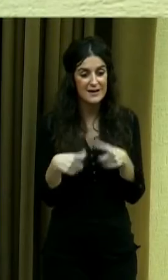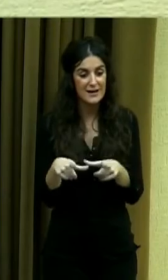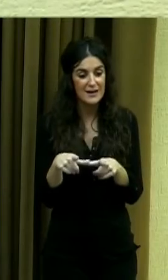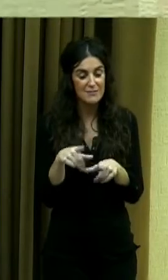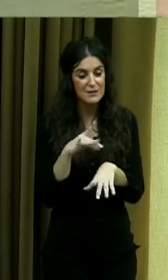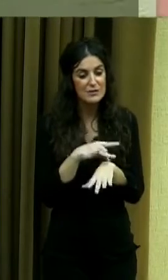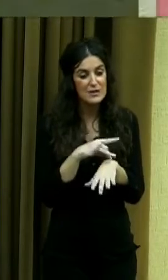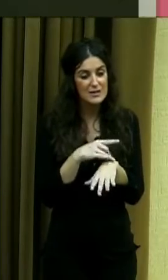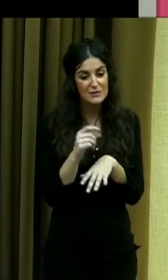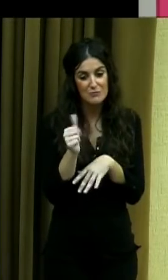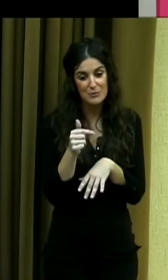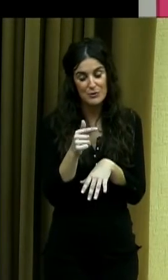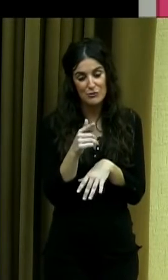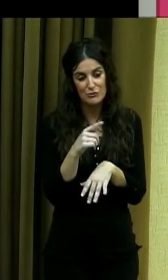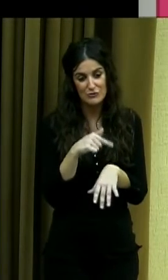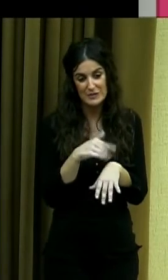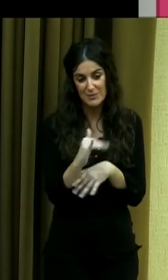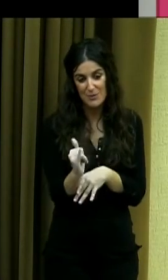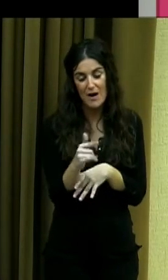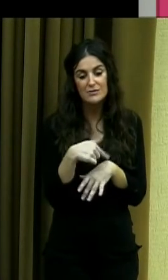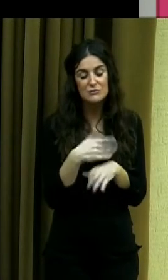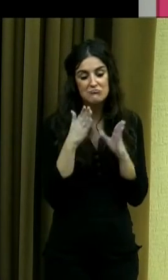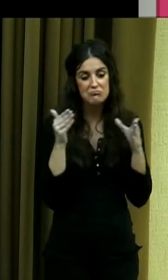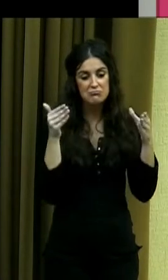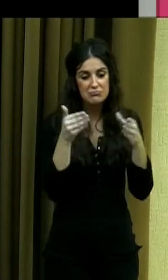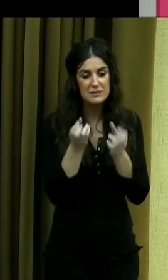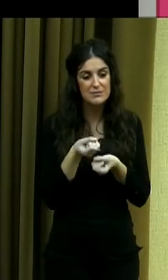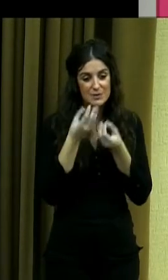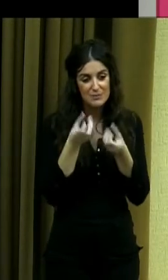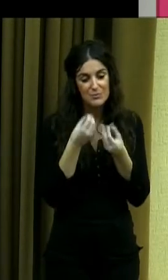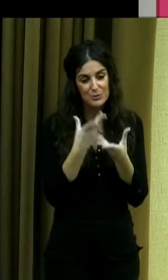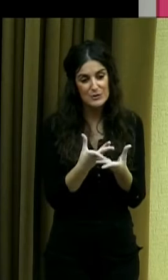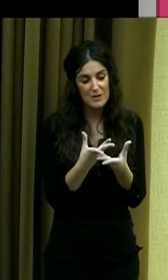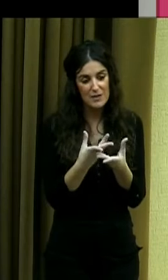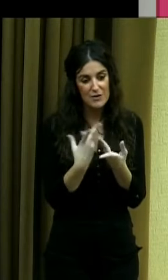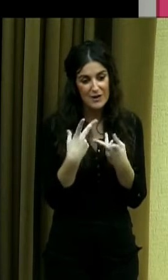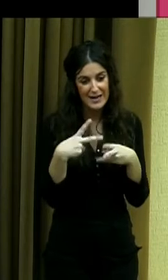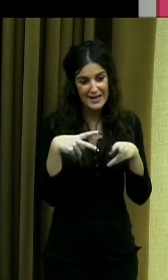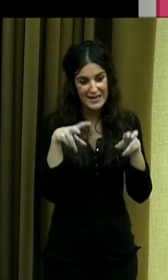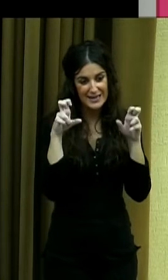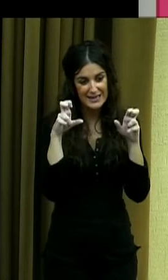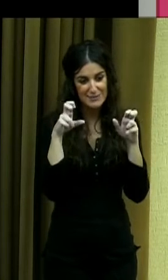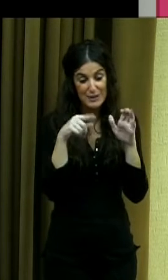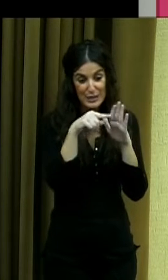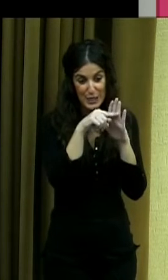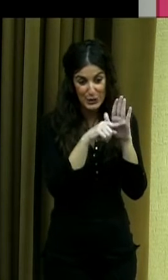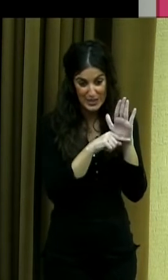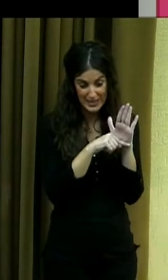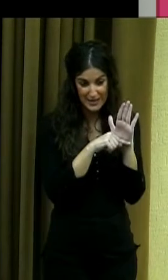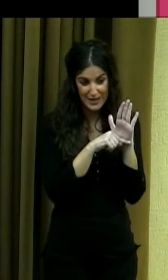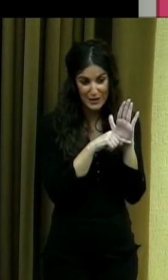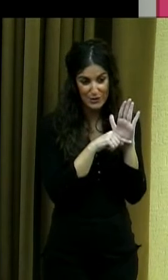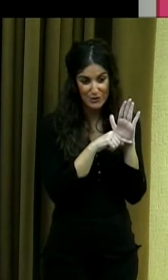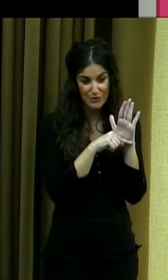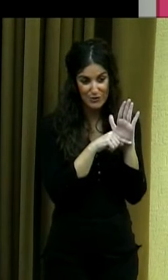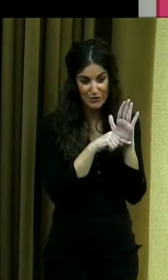poco tiempo, bueno, voy a centrar mi exposición sobre todo en lo que son los indicadores